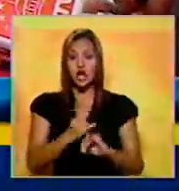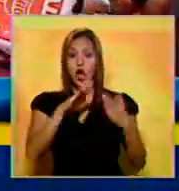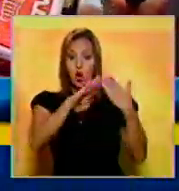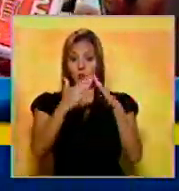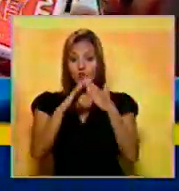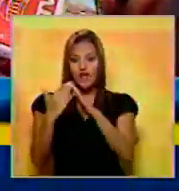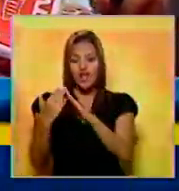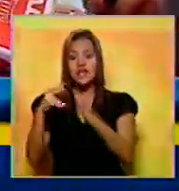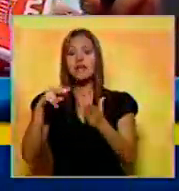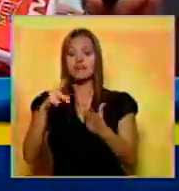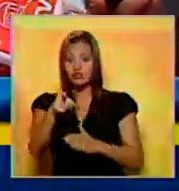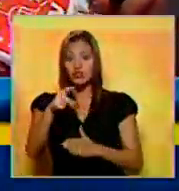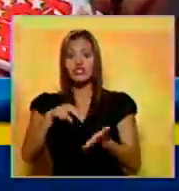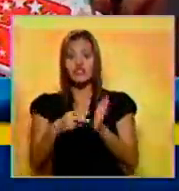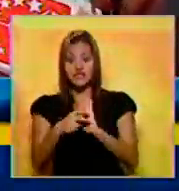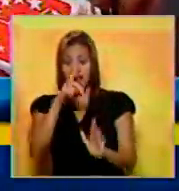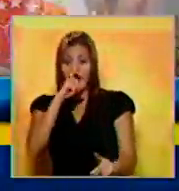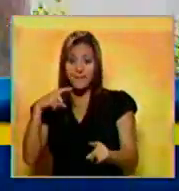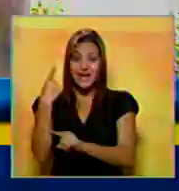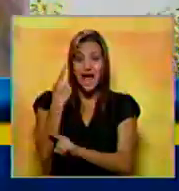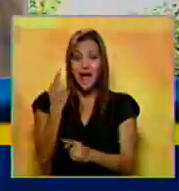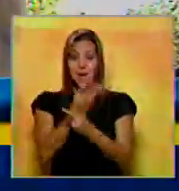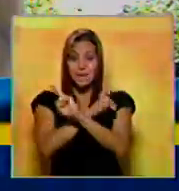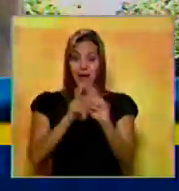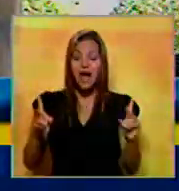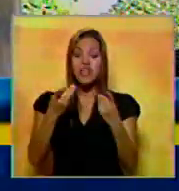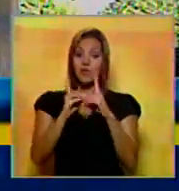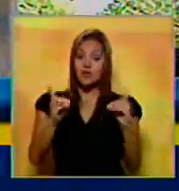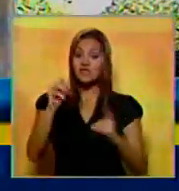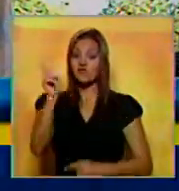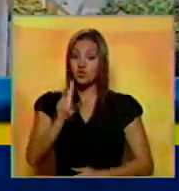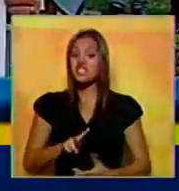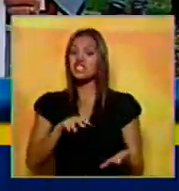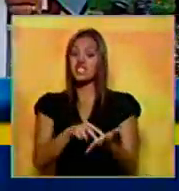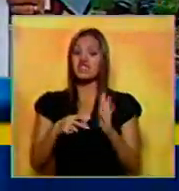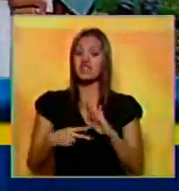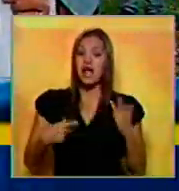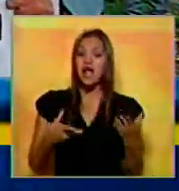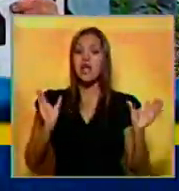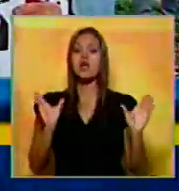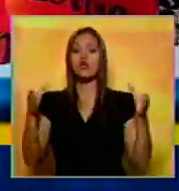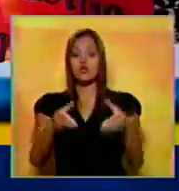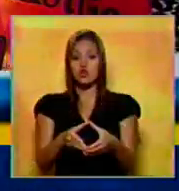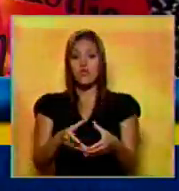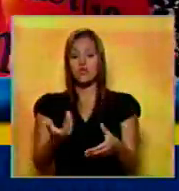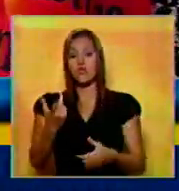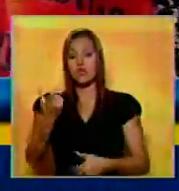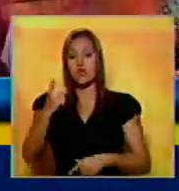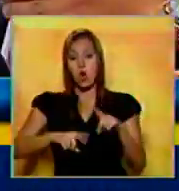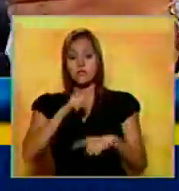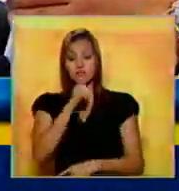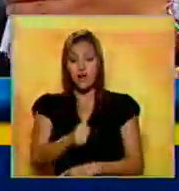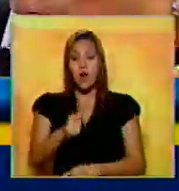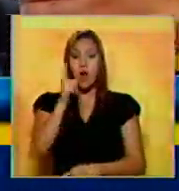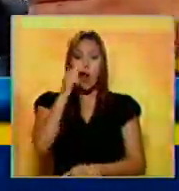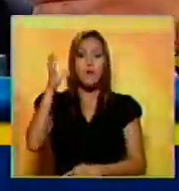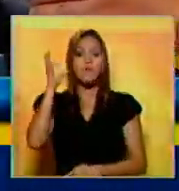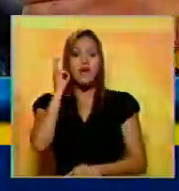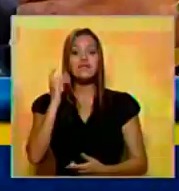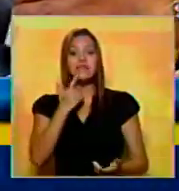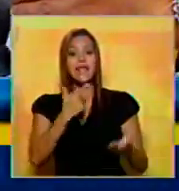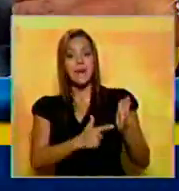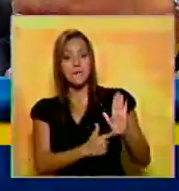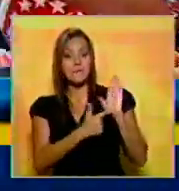sobre la amenaza que sobre la paz y la democracia venezolana significan las agrupaciones fascistas, a los hombres y mujeres que tienen como